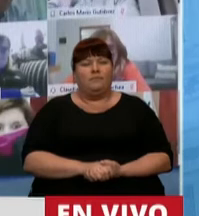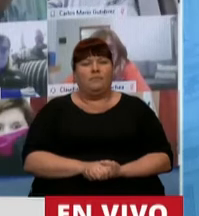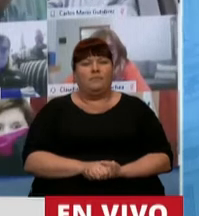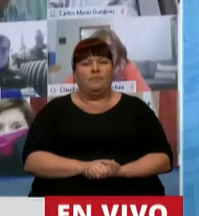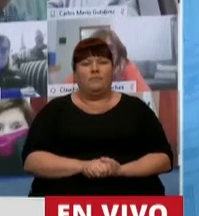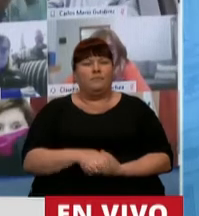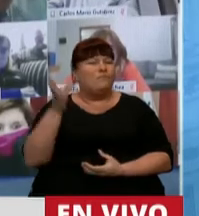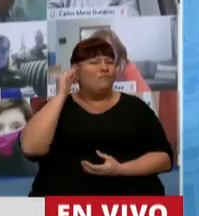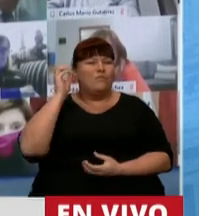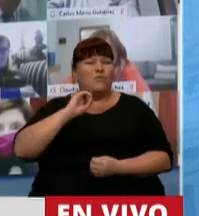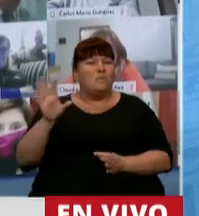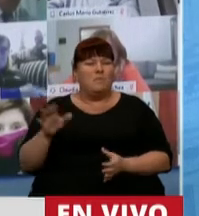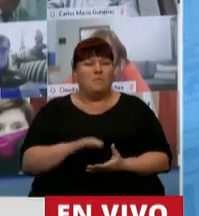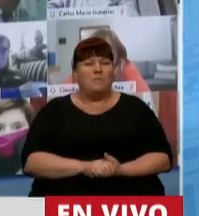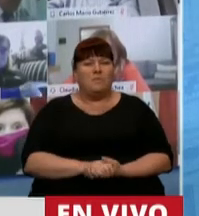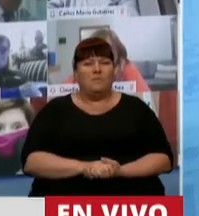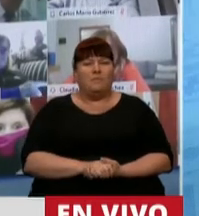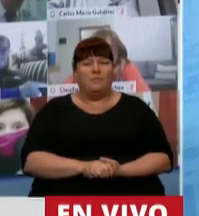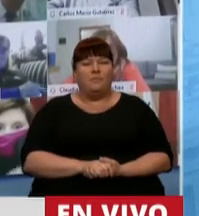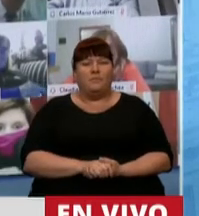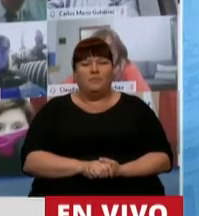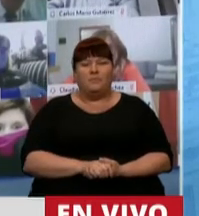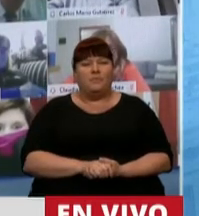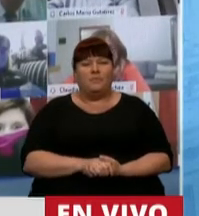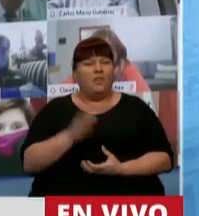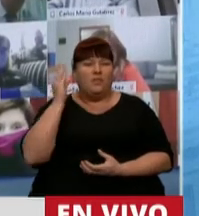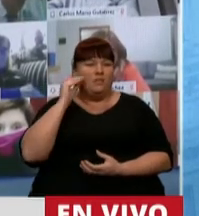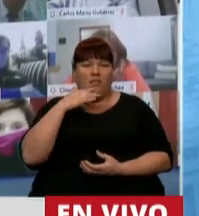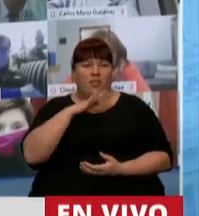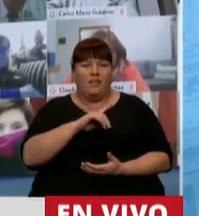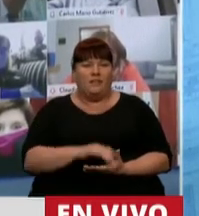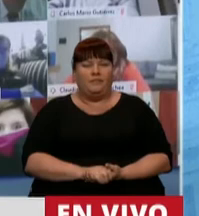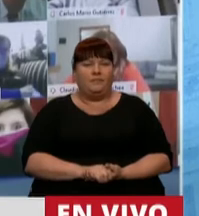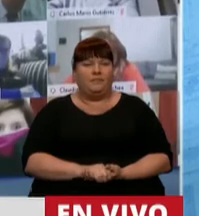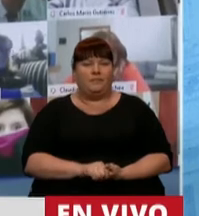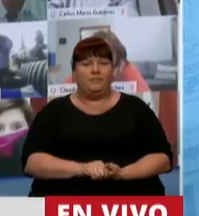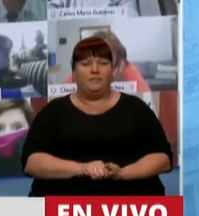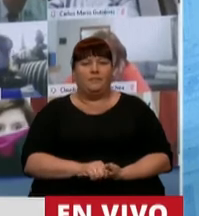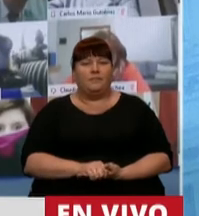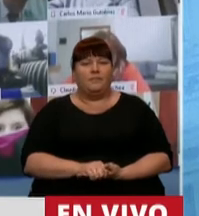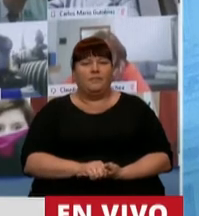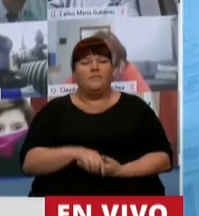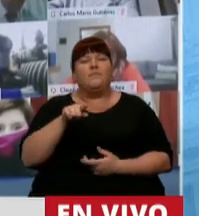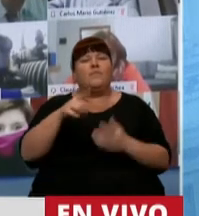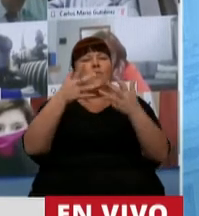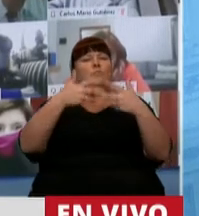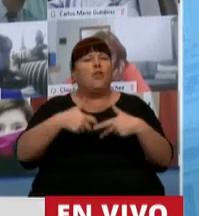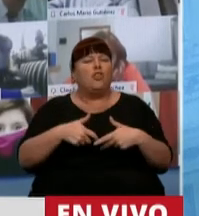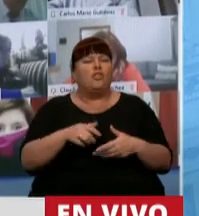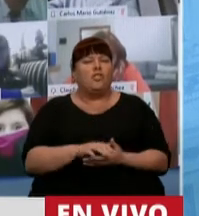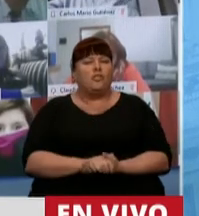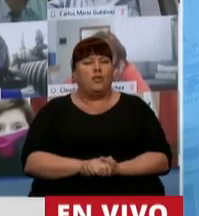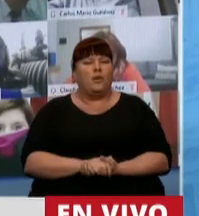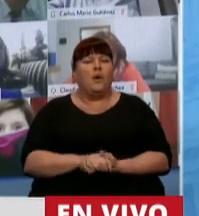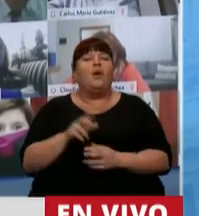visto afectados por las restricciones que se hicieron necesarias a raíz de la pandemia. Este proyecto viene sin duda